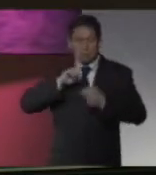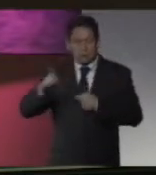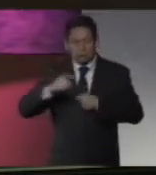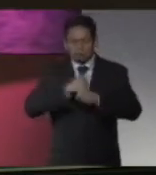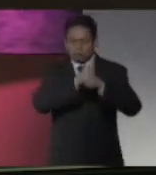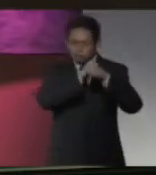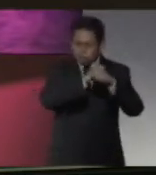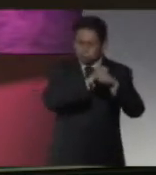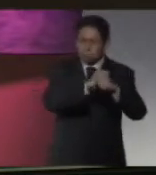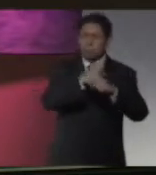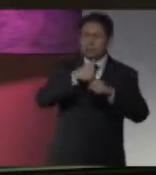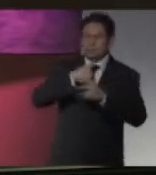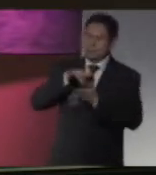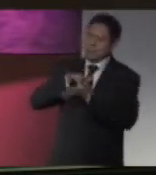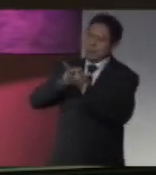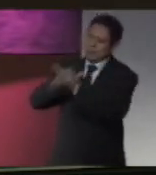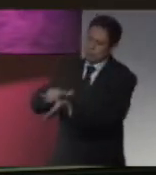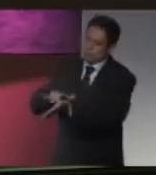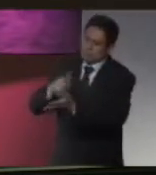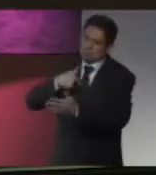encuentran estrechamente conectadas.